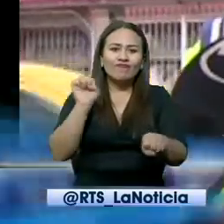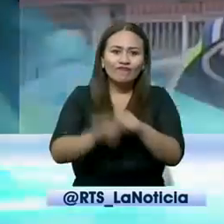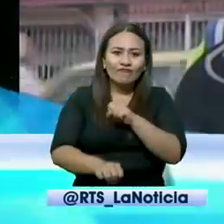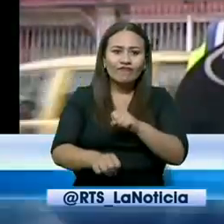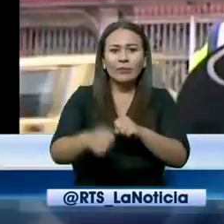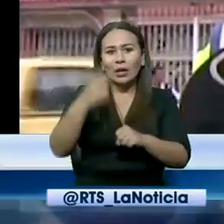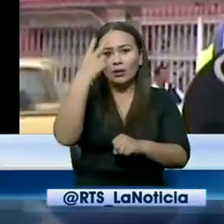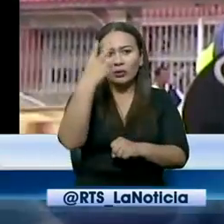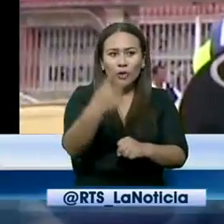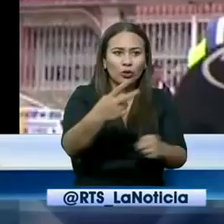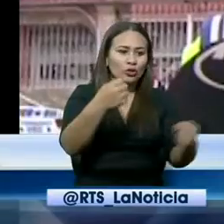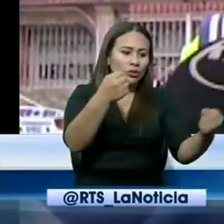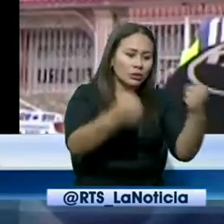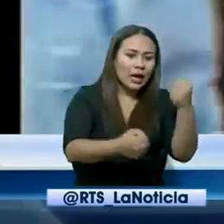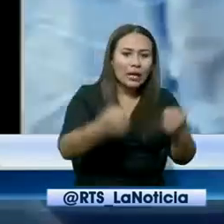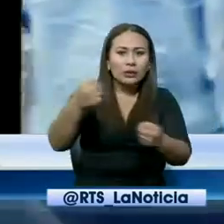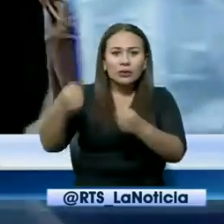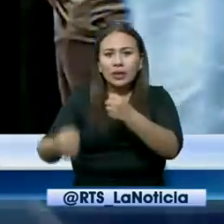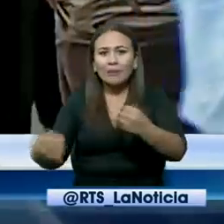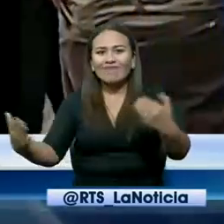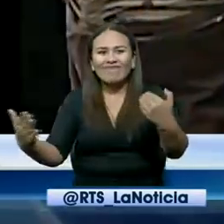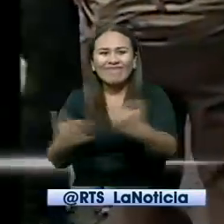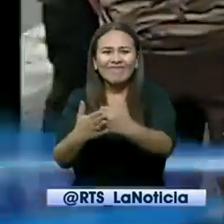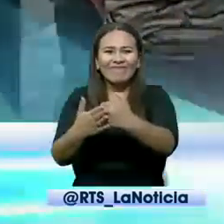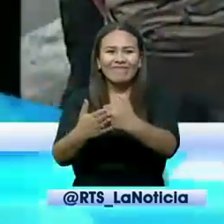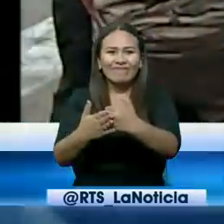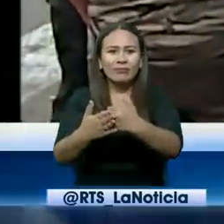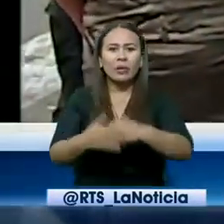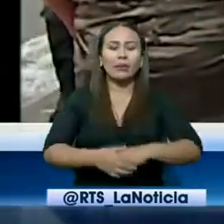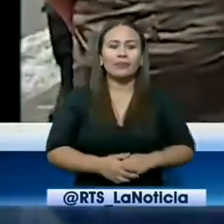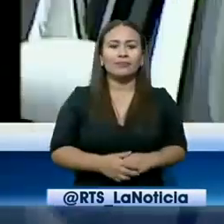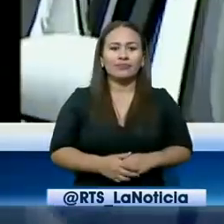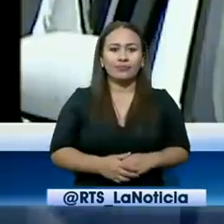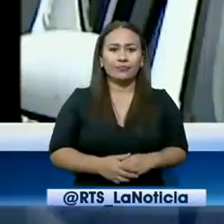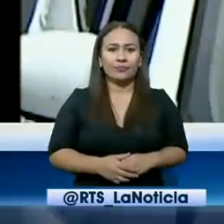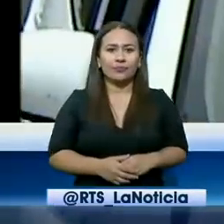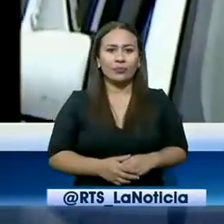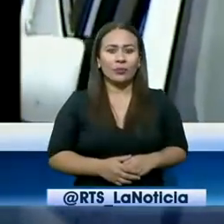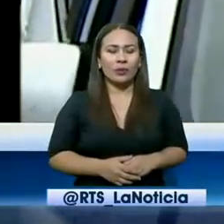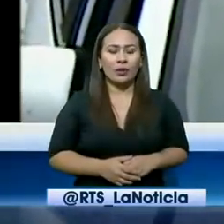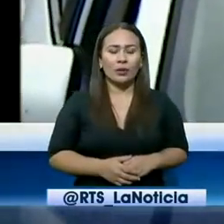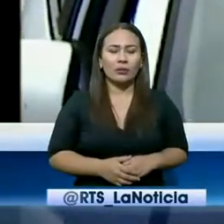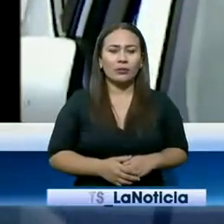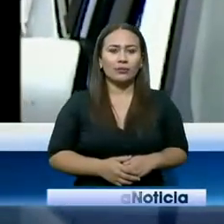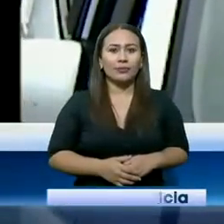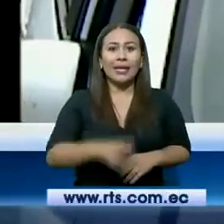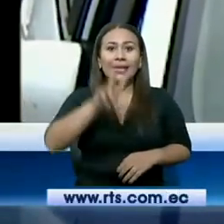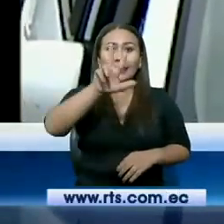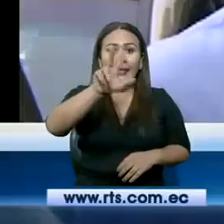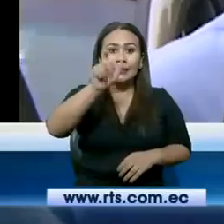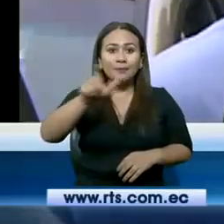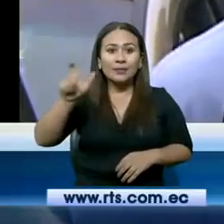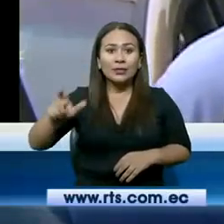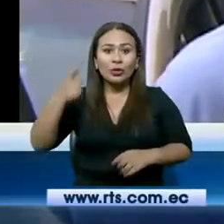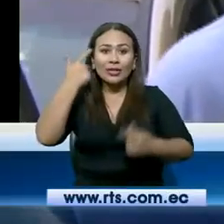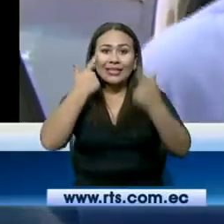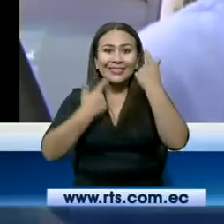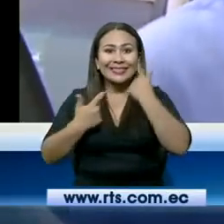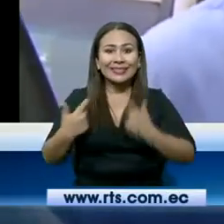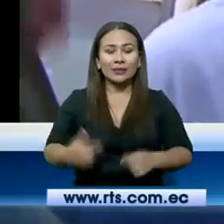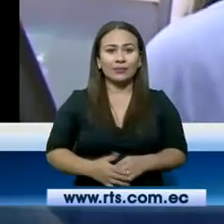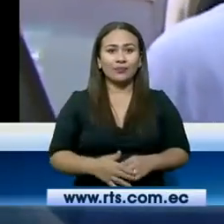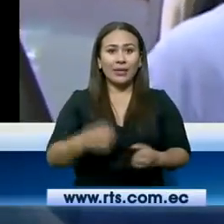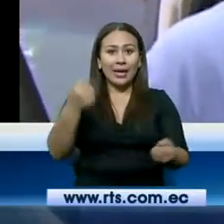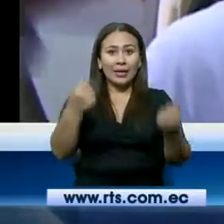lateral perpendicular. Como consecuencia de eso, hubo tres personas heridas. El patrullero venía